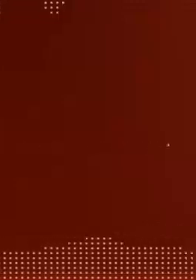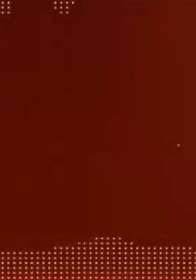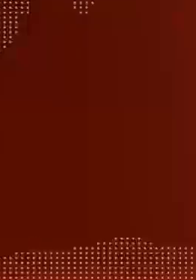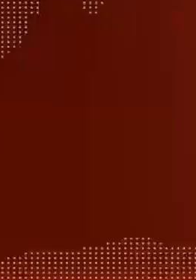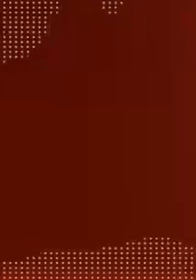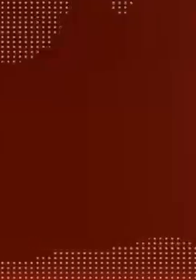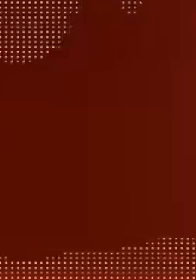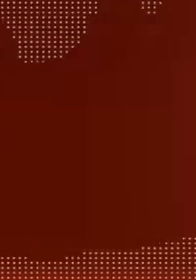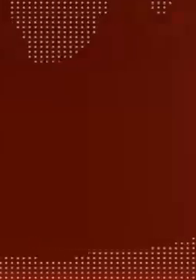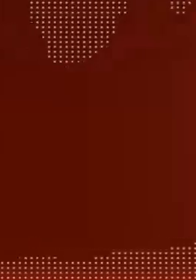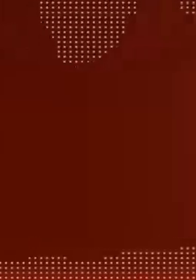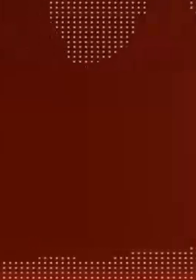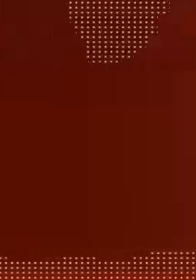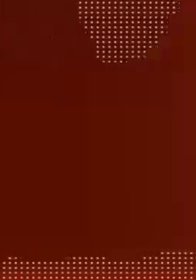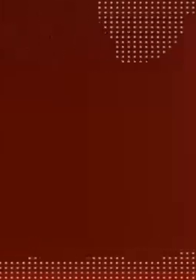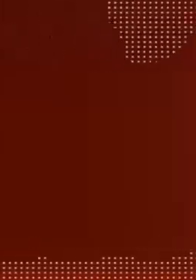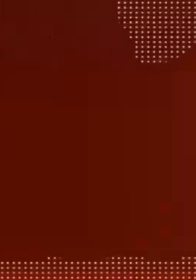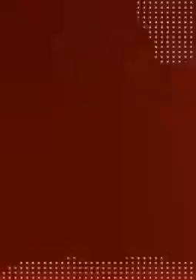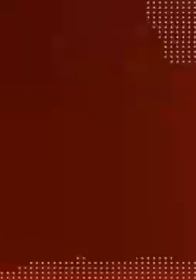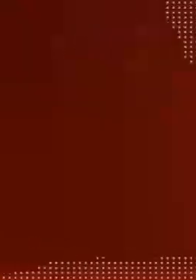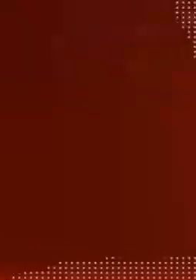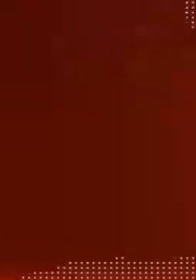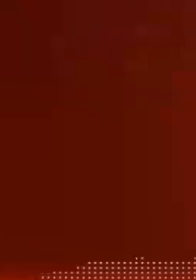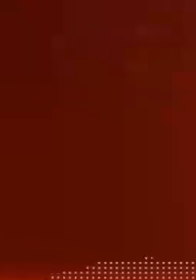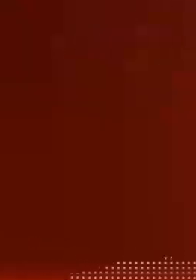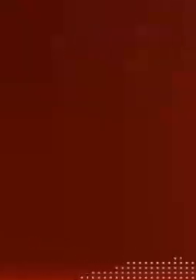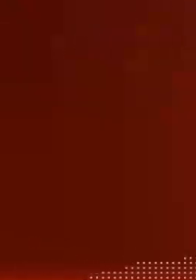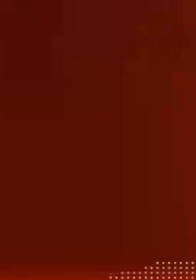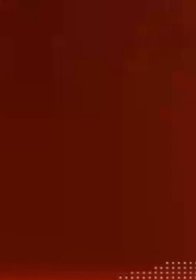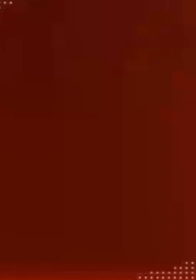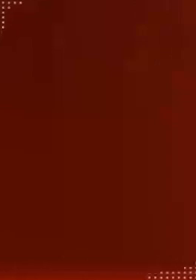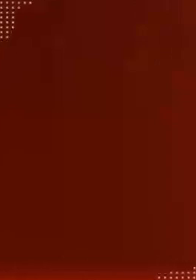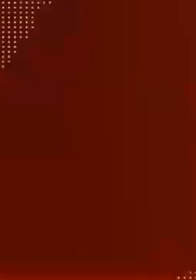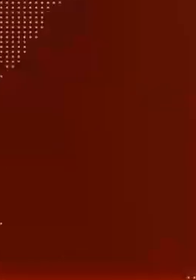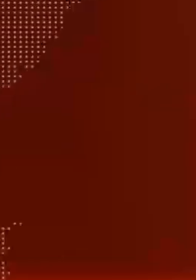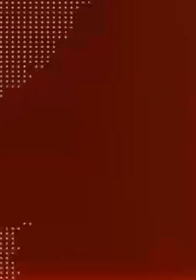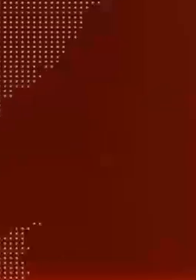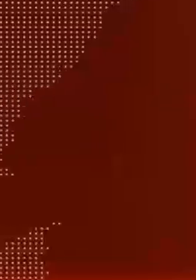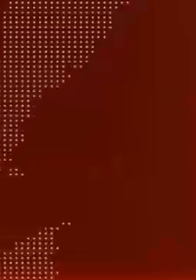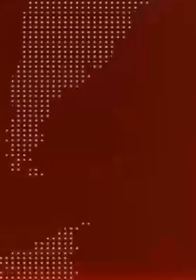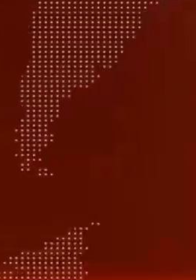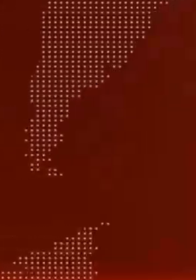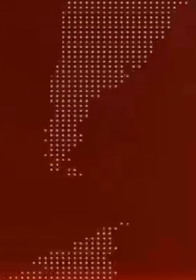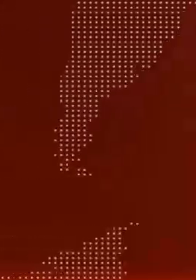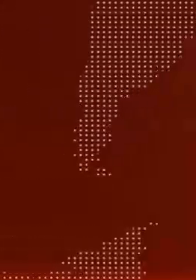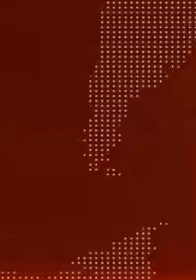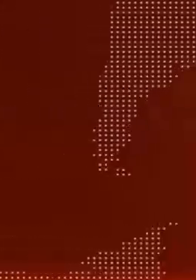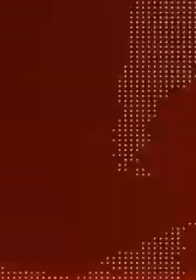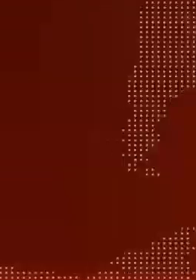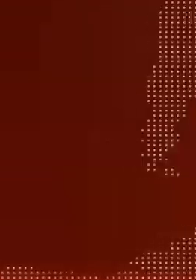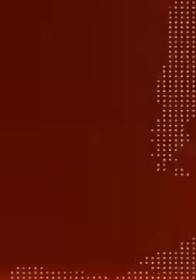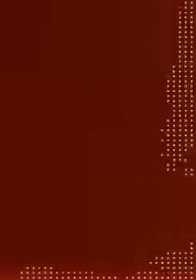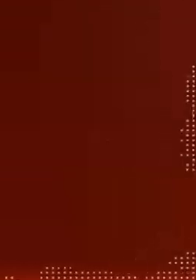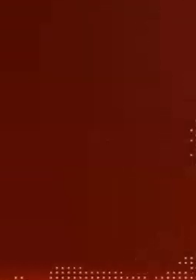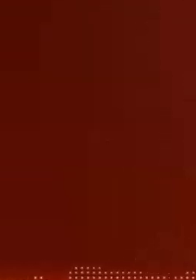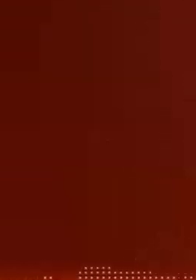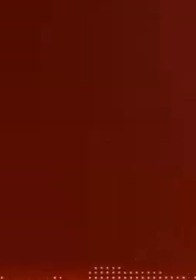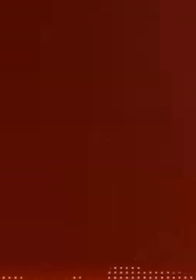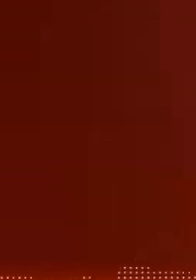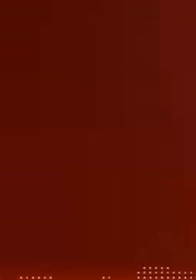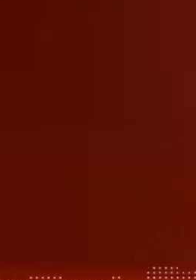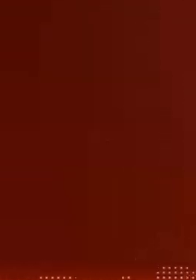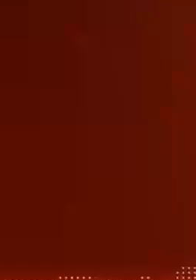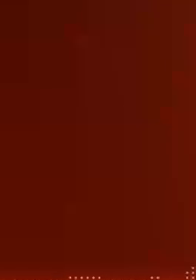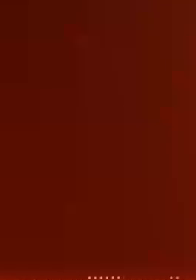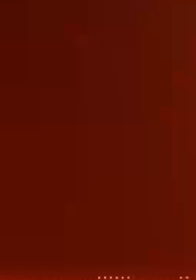Hola, hola, ¿qué tal amigos? ¿Cómo están? Bienvenidos aquí a un nuevo video. Ya estamos a julio, 2 de julio del 2020, amigos. Y bueno, pues te